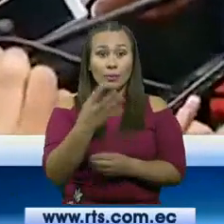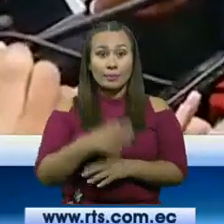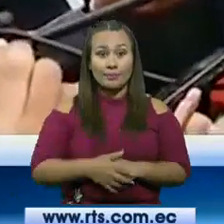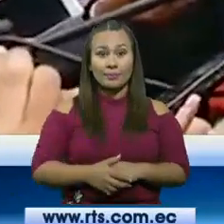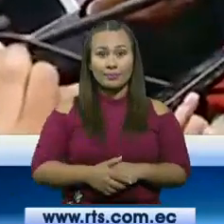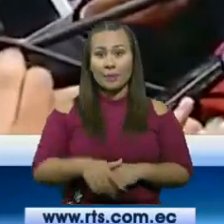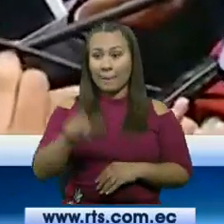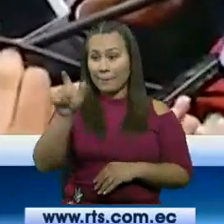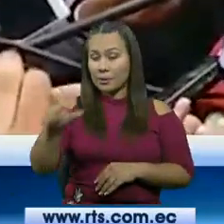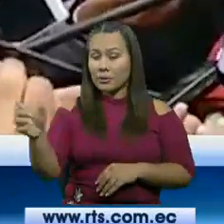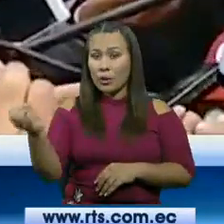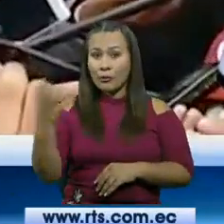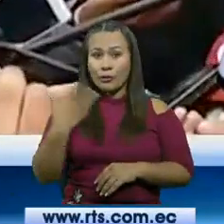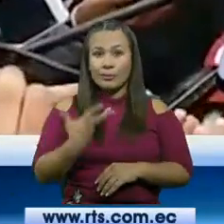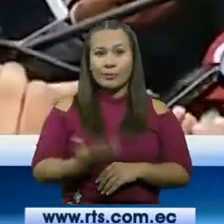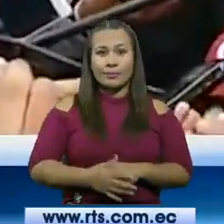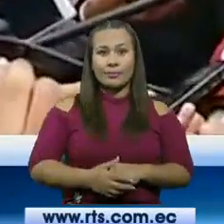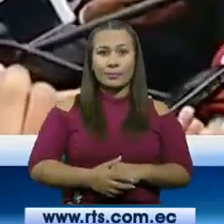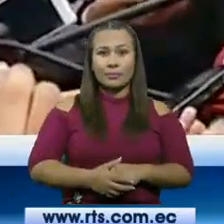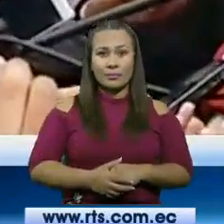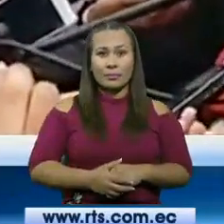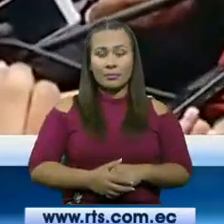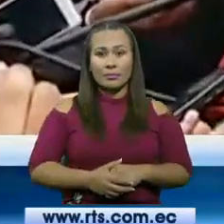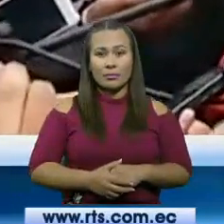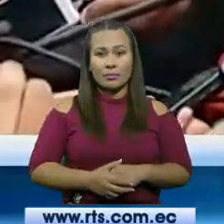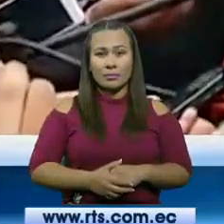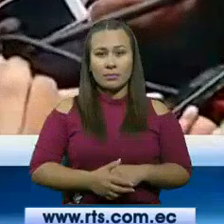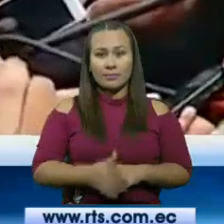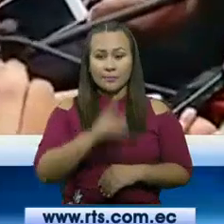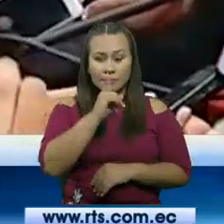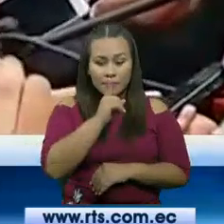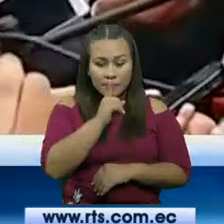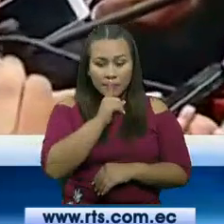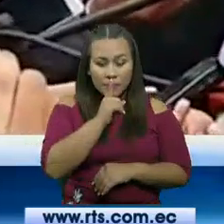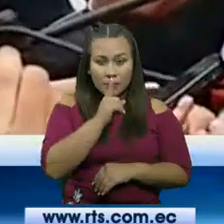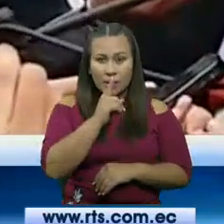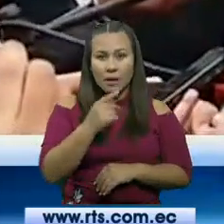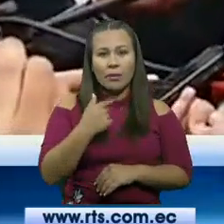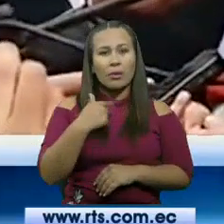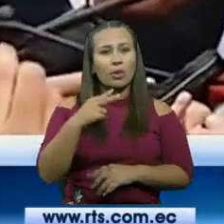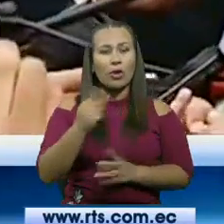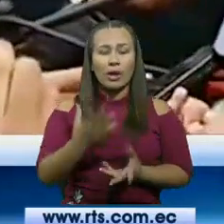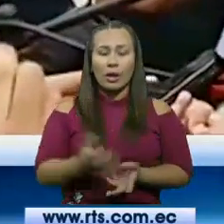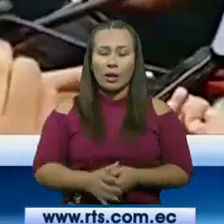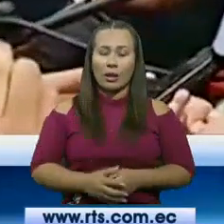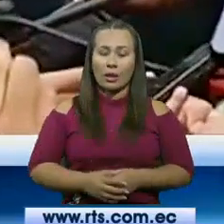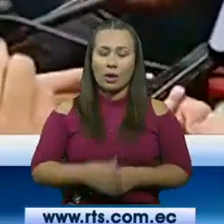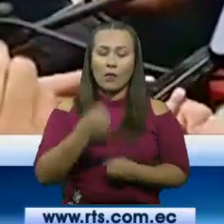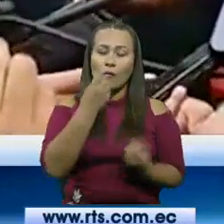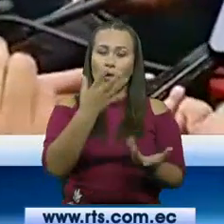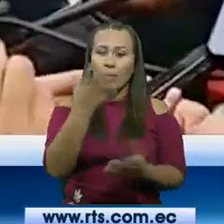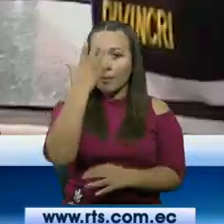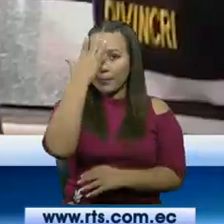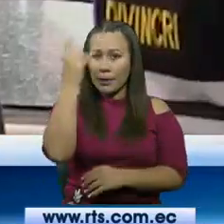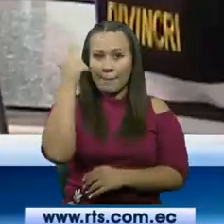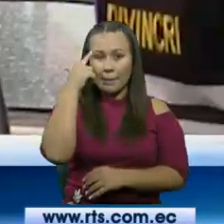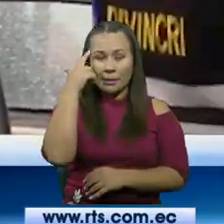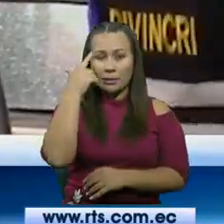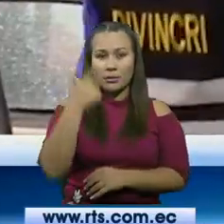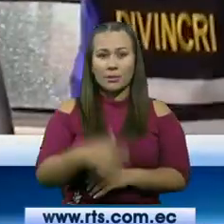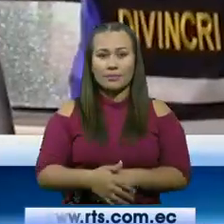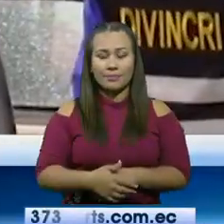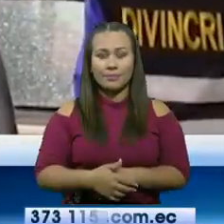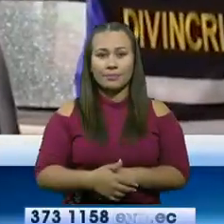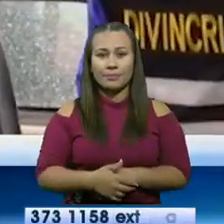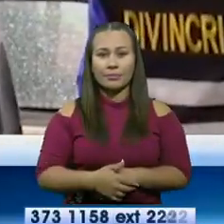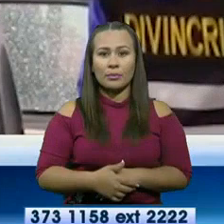puede ser coherente o con alta probabilidad de que efectivamente haya sido así. Estaríamos hablando en todo